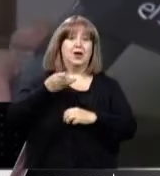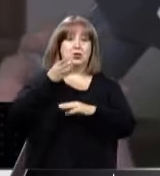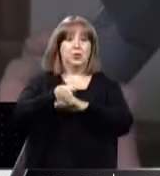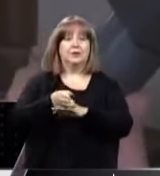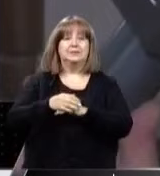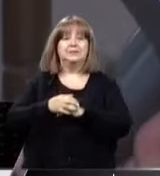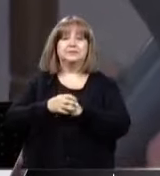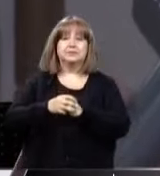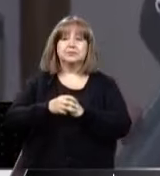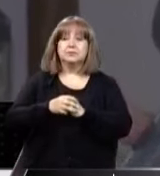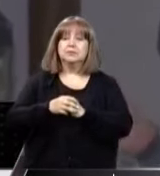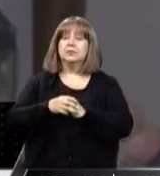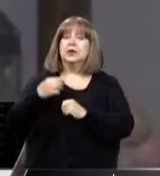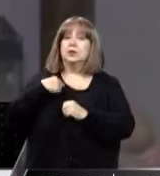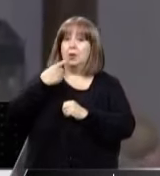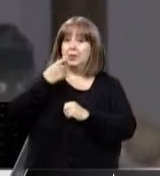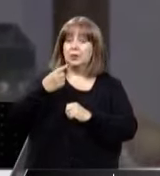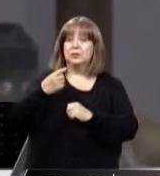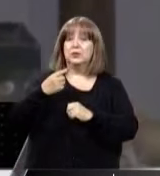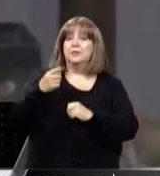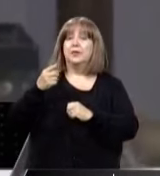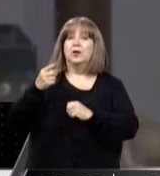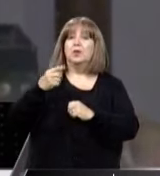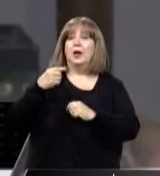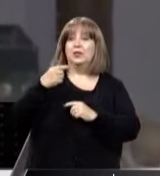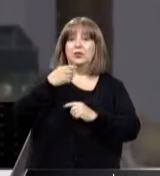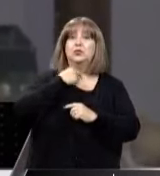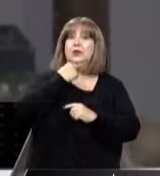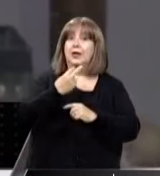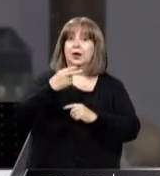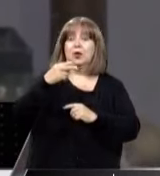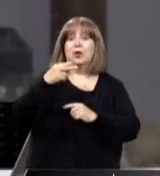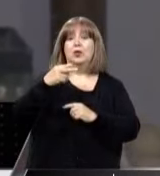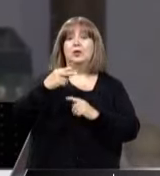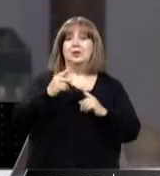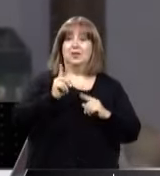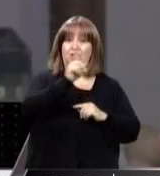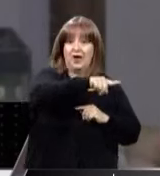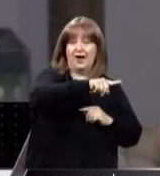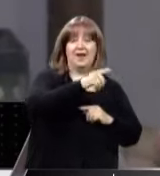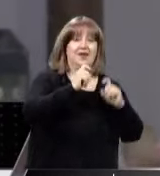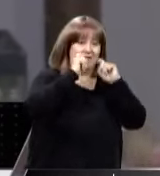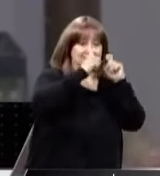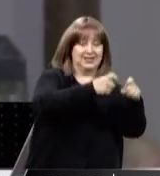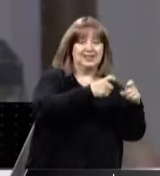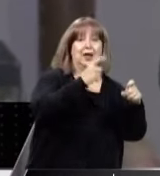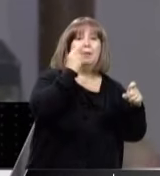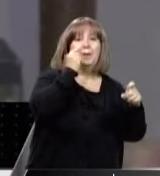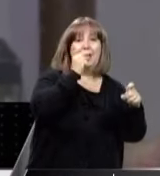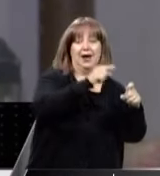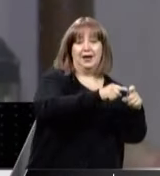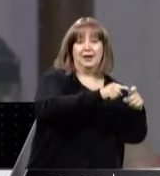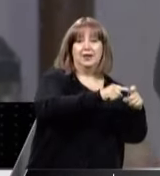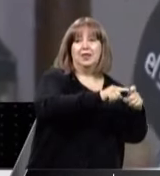Contanos, cuando vino el chiquito Elías a la casa de su papá, cuando pasó todo, que finalmente bueno, fallece en el hospital